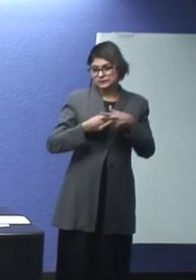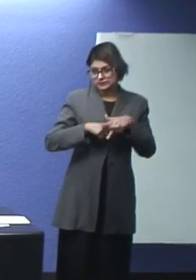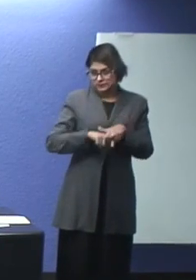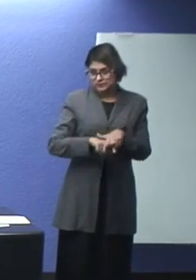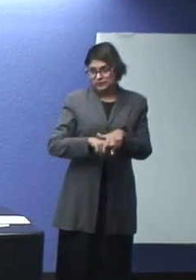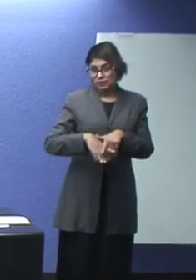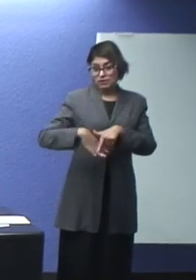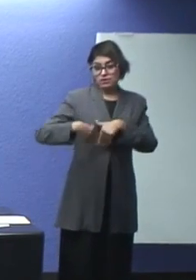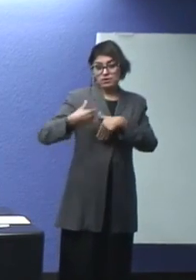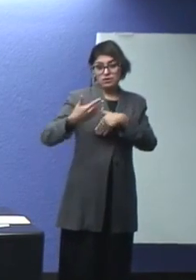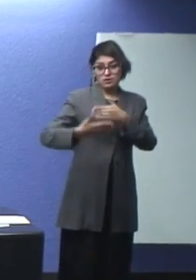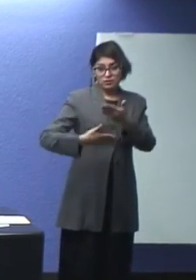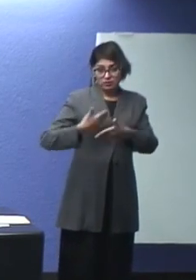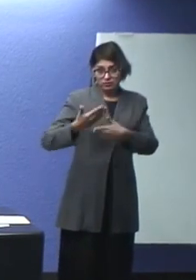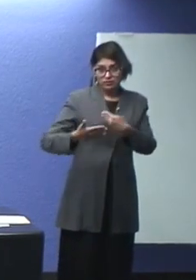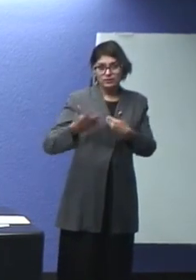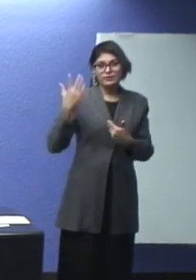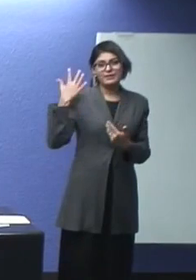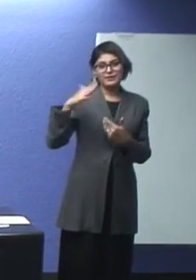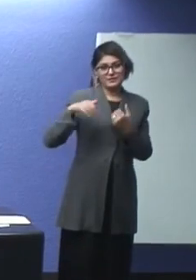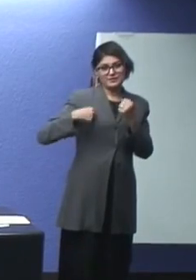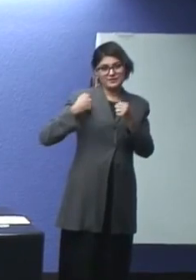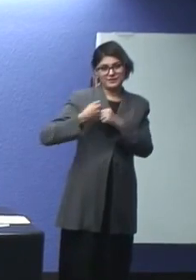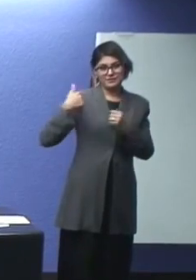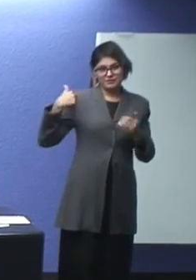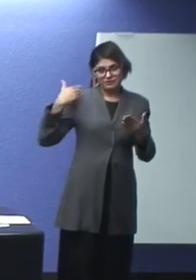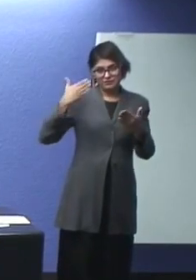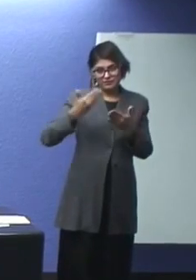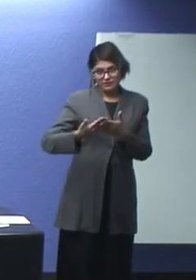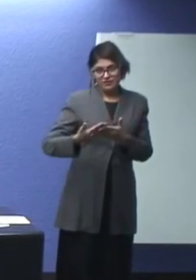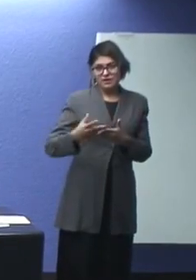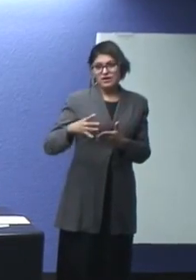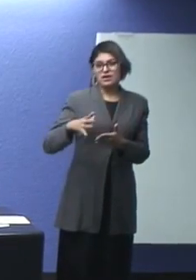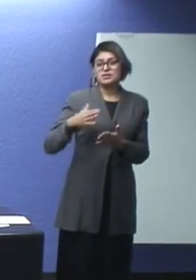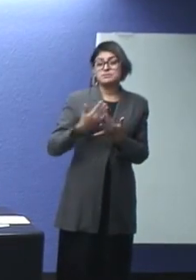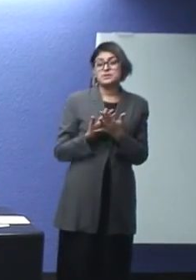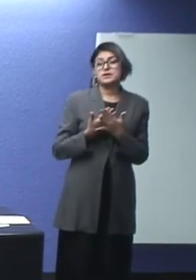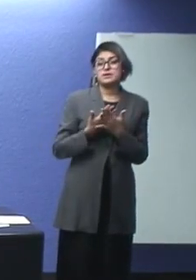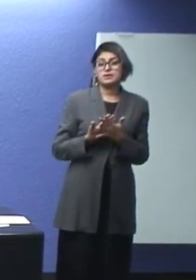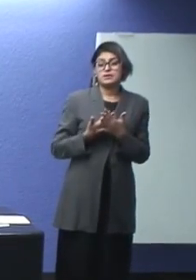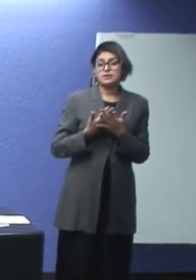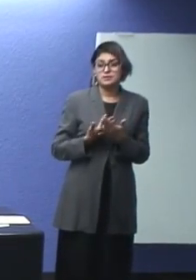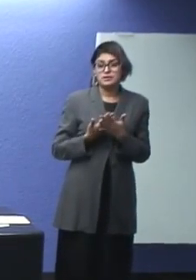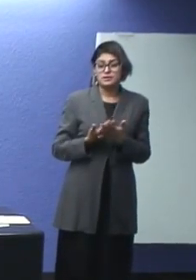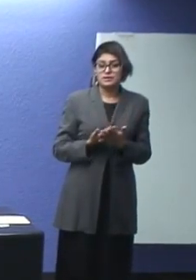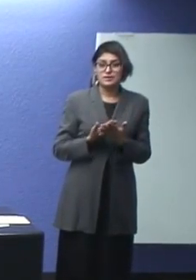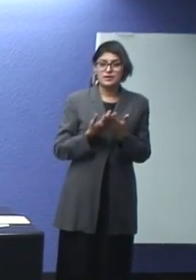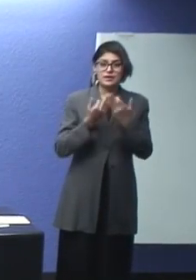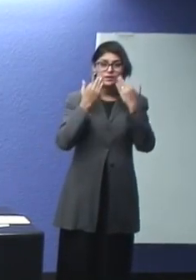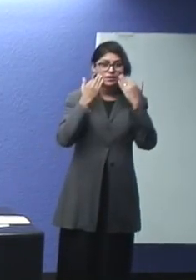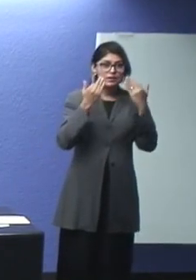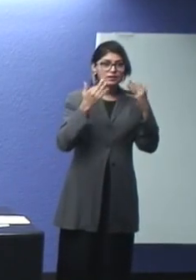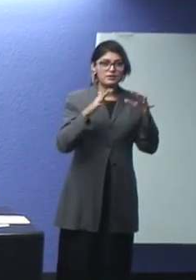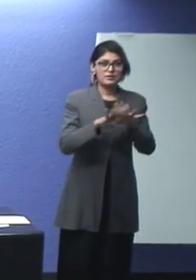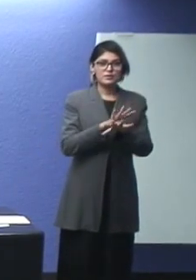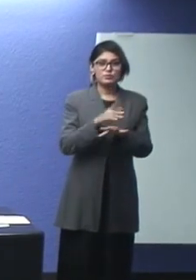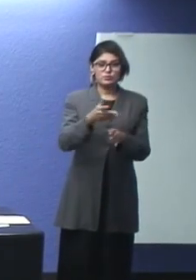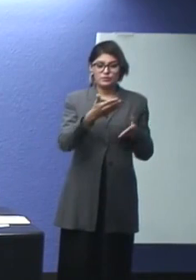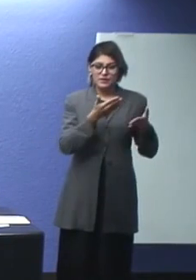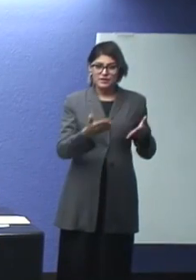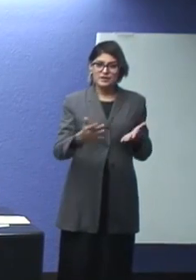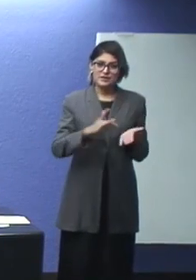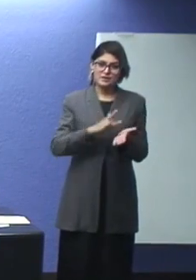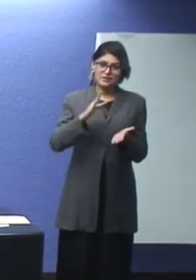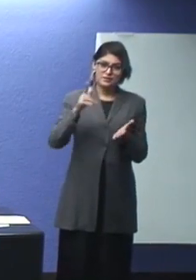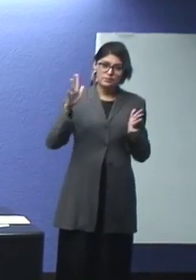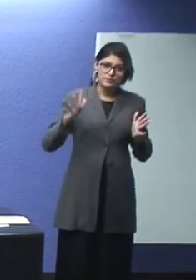que 10 años ya es más que suficiente espera para ver cambios sustanciales. Entonces, me alegra que estés aquí, me alegra